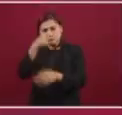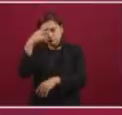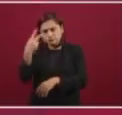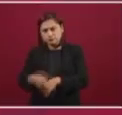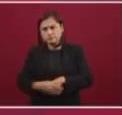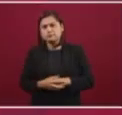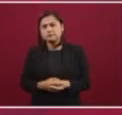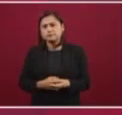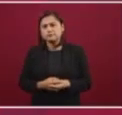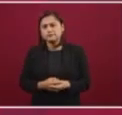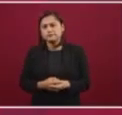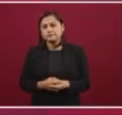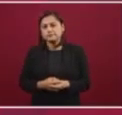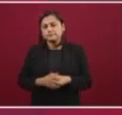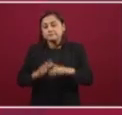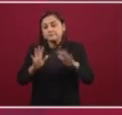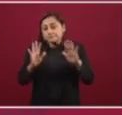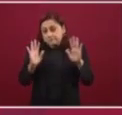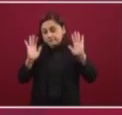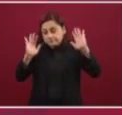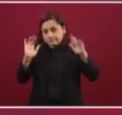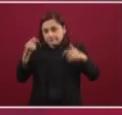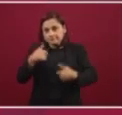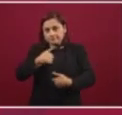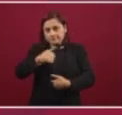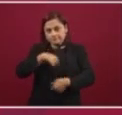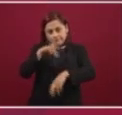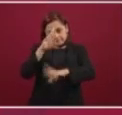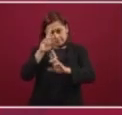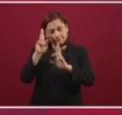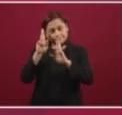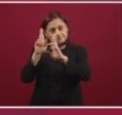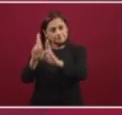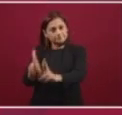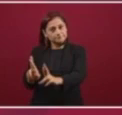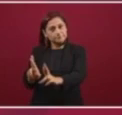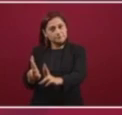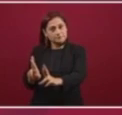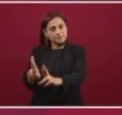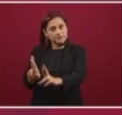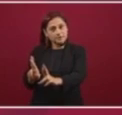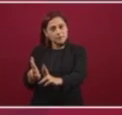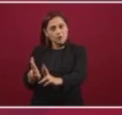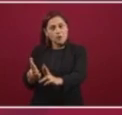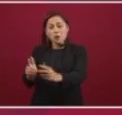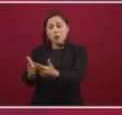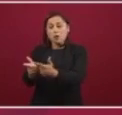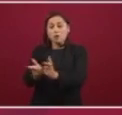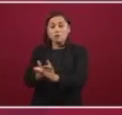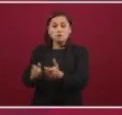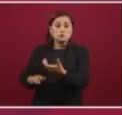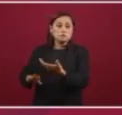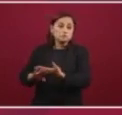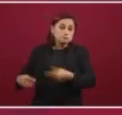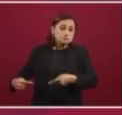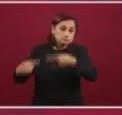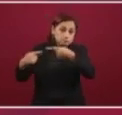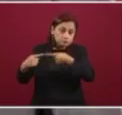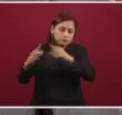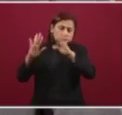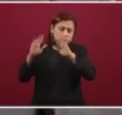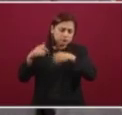Bueno, yo respeto, ¿no?, la opinión de los opositores, pero desde luego que